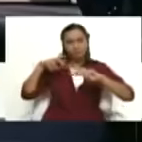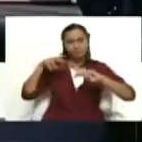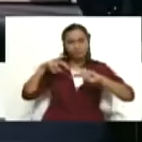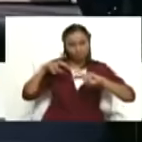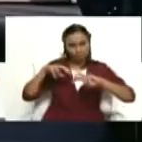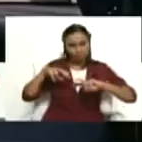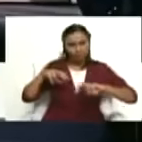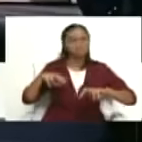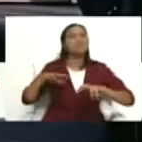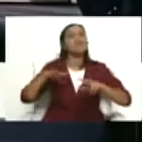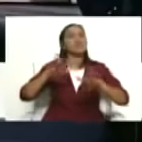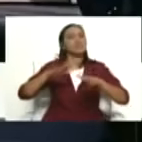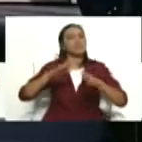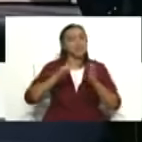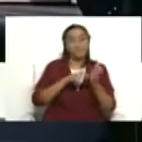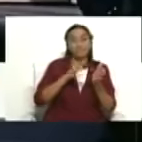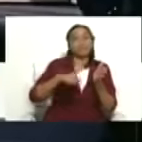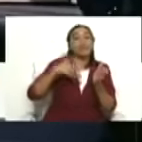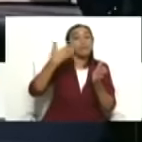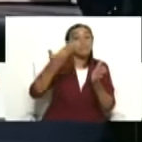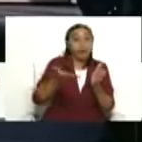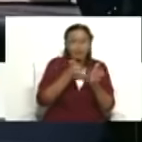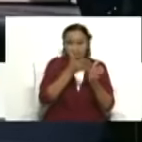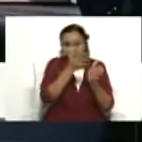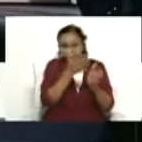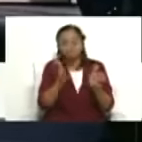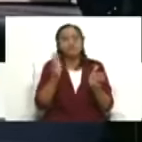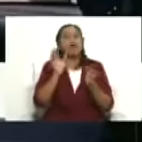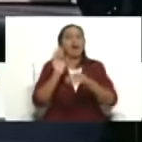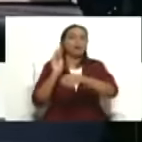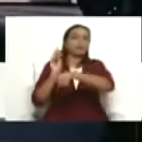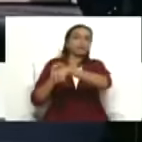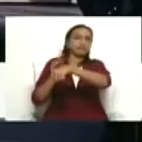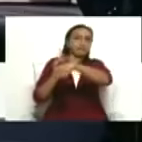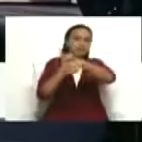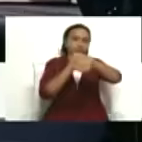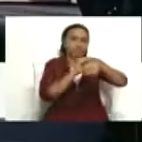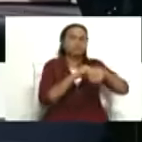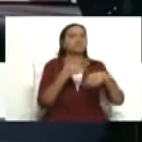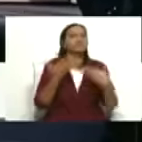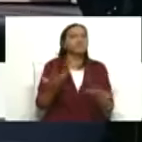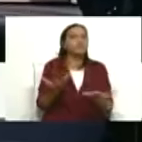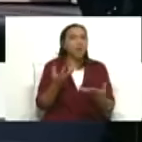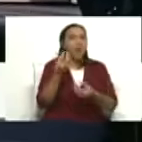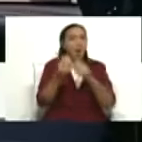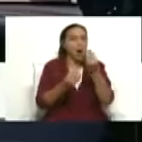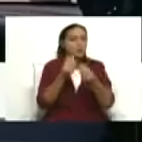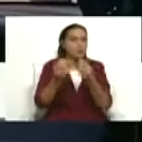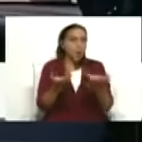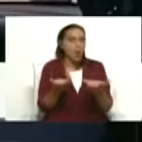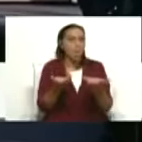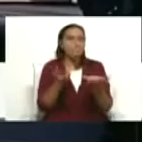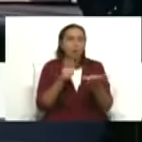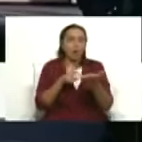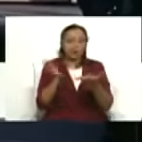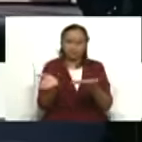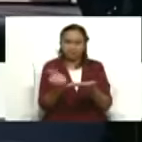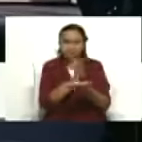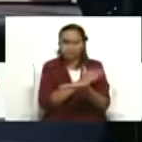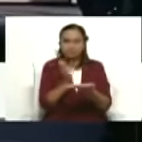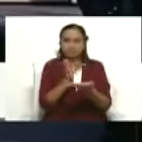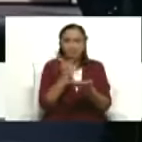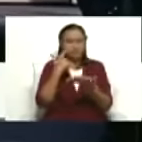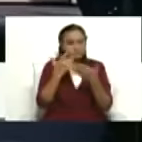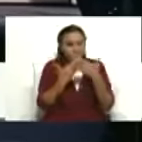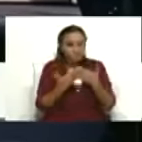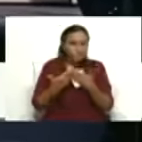pueblo de Venezuela información permanente de cómo va este proceso de estudio